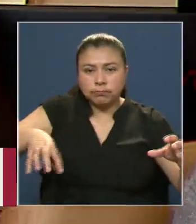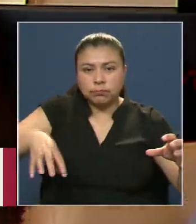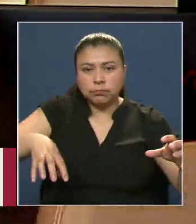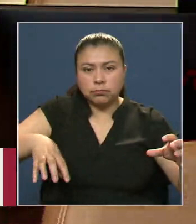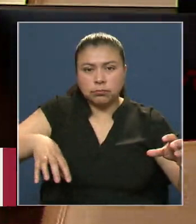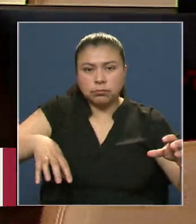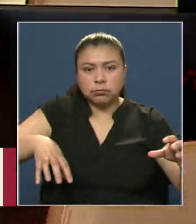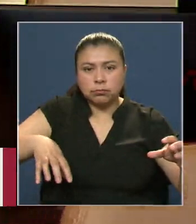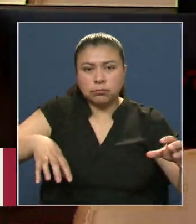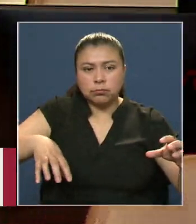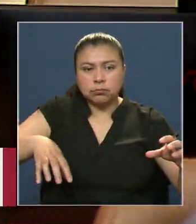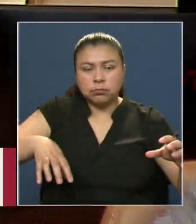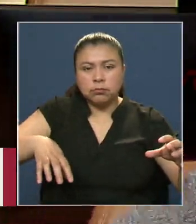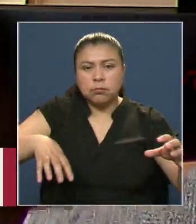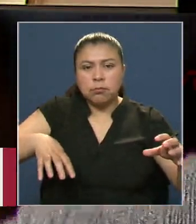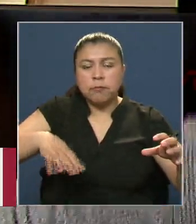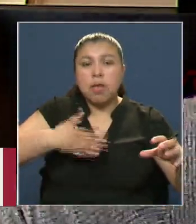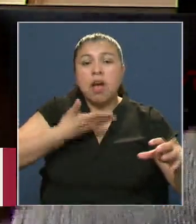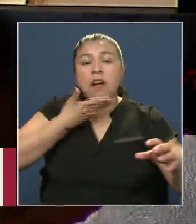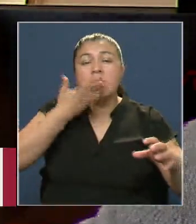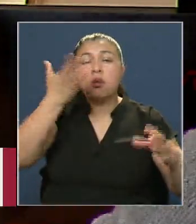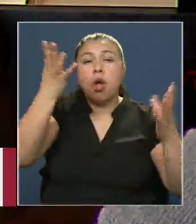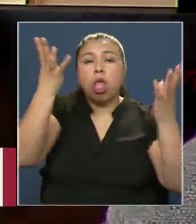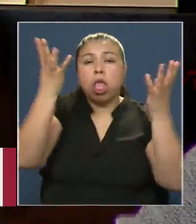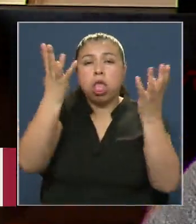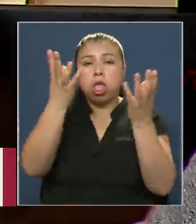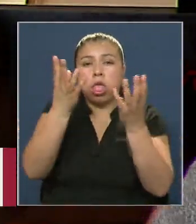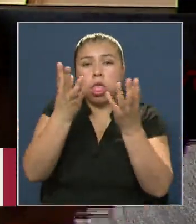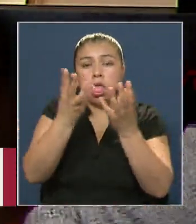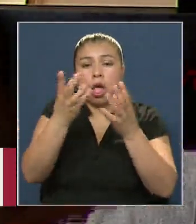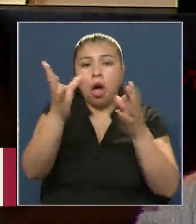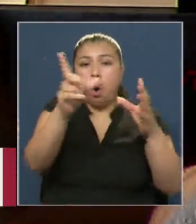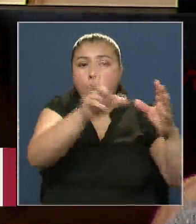se están muriendo, los glaciares y los humedales.